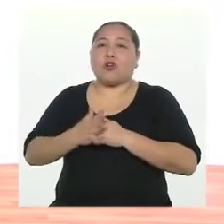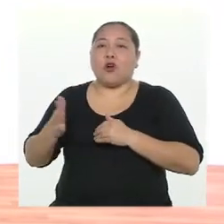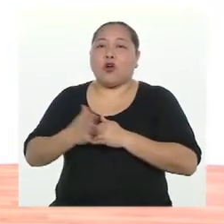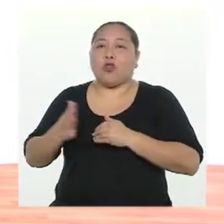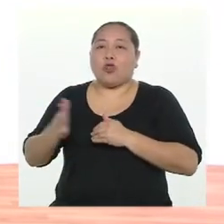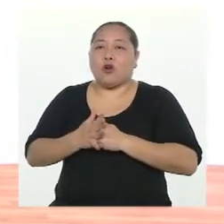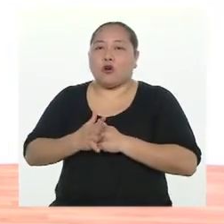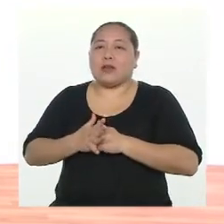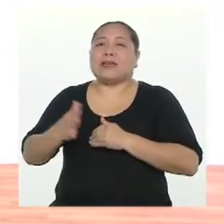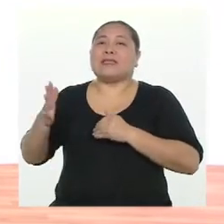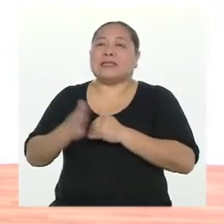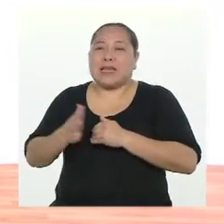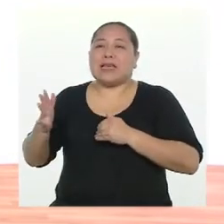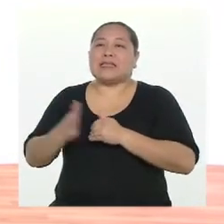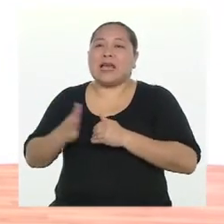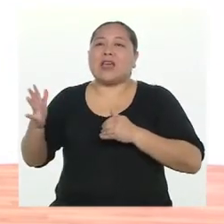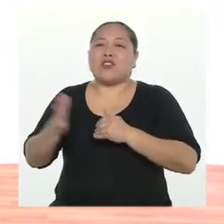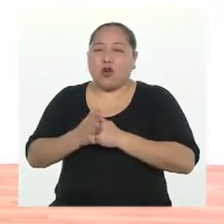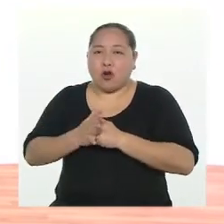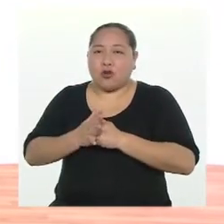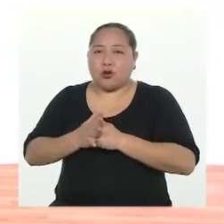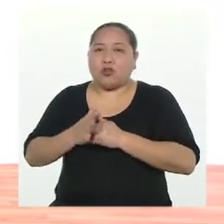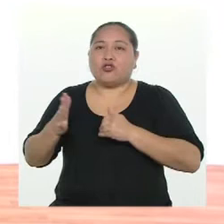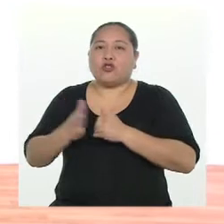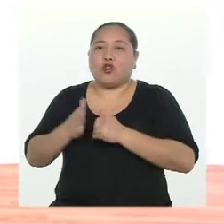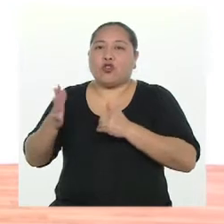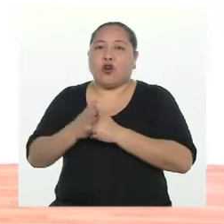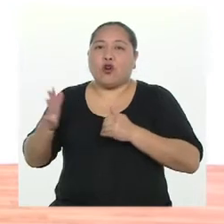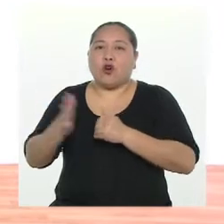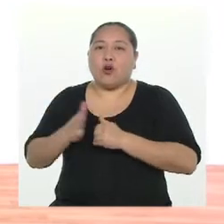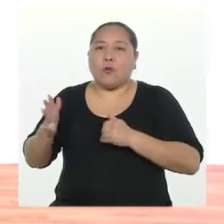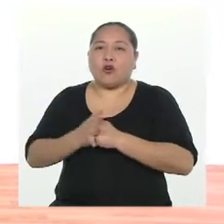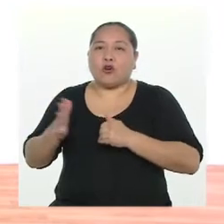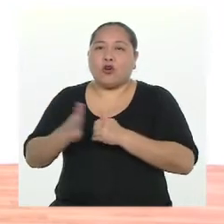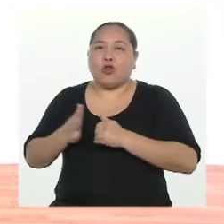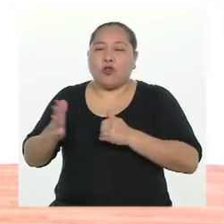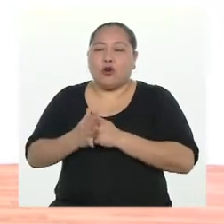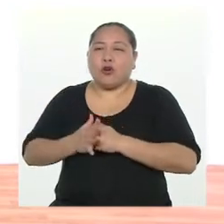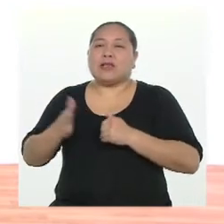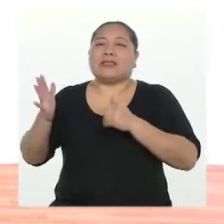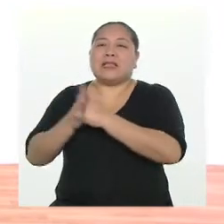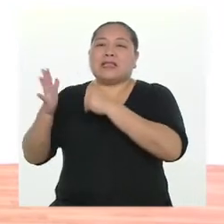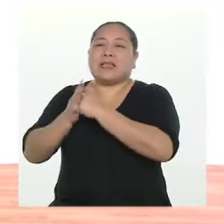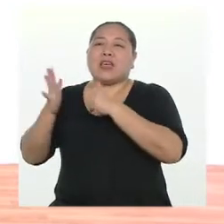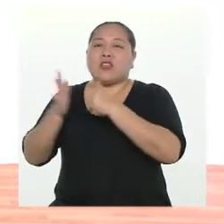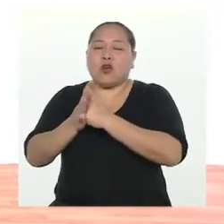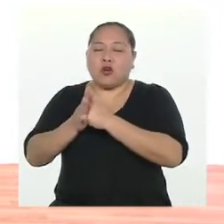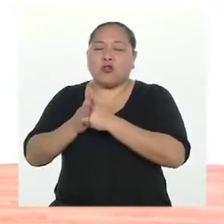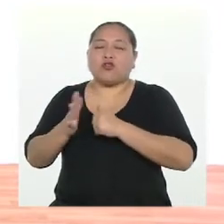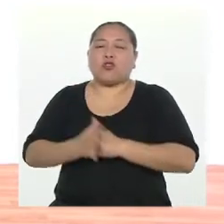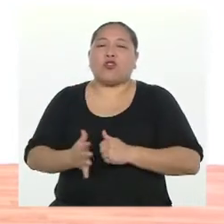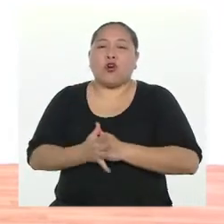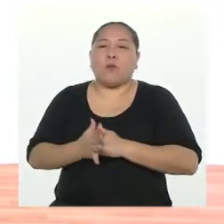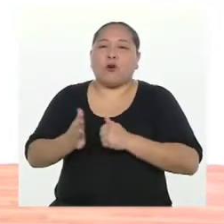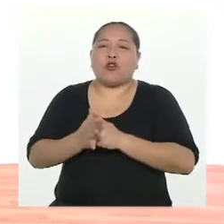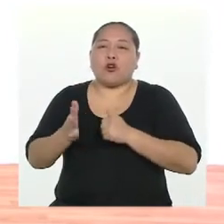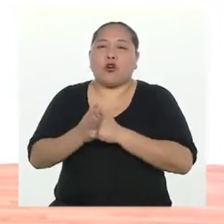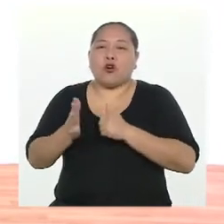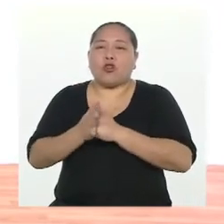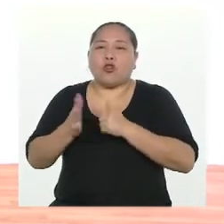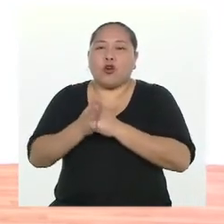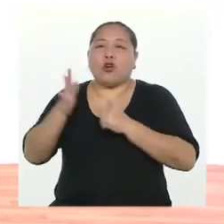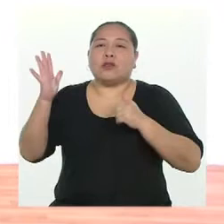como rocoto, sí señor. Yo no como rocoto, sí señor. Yo no